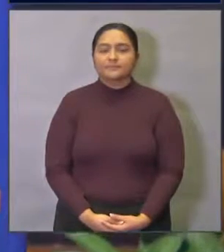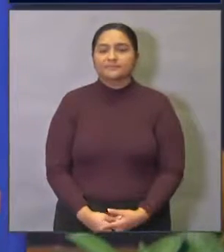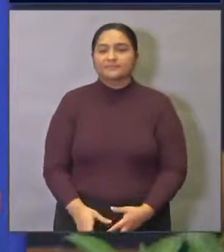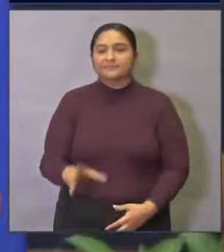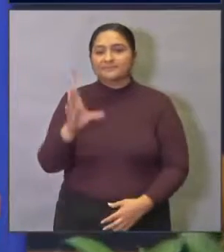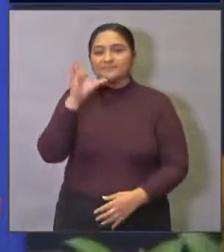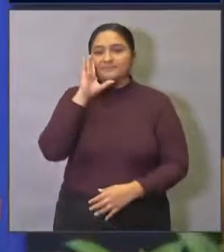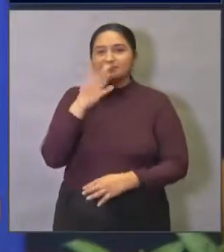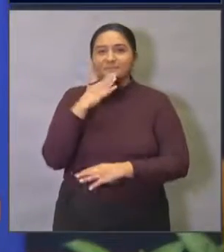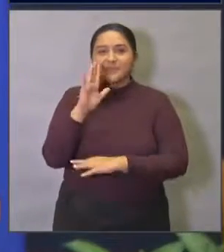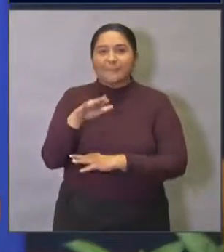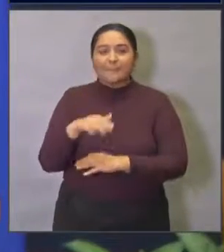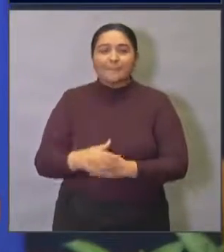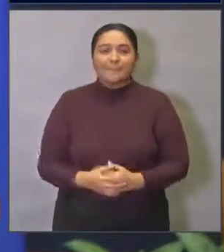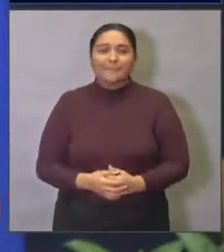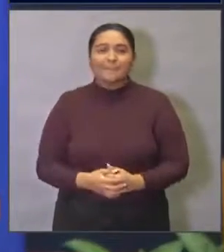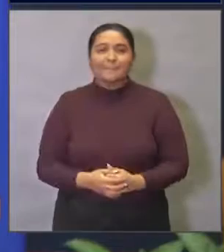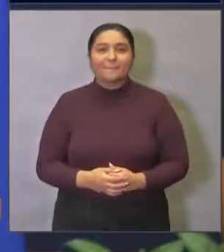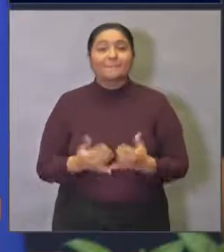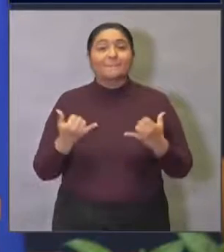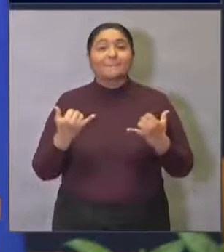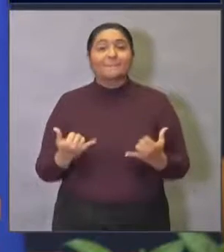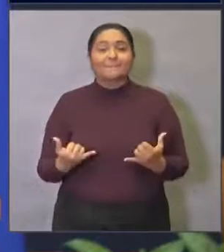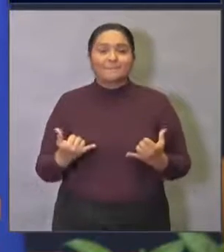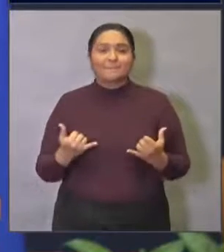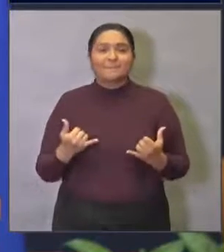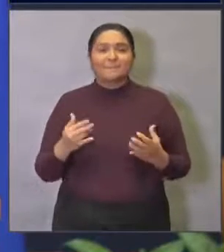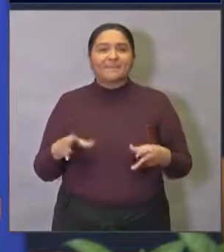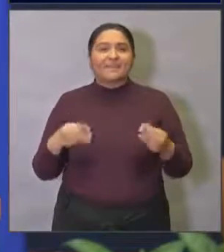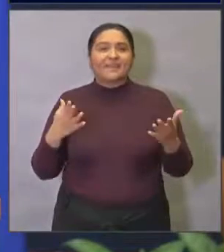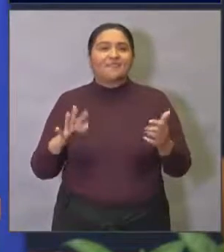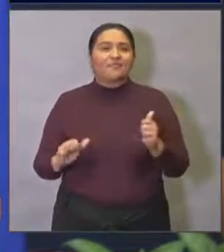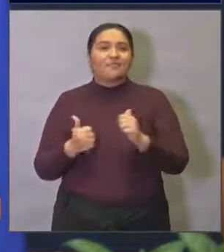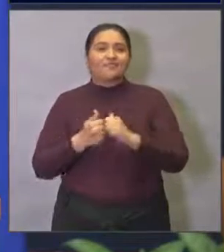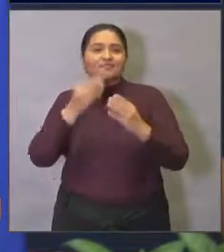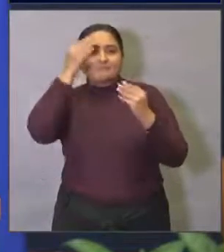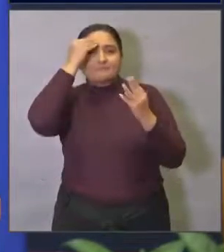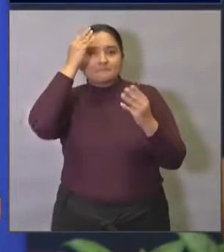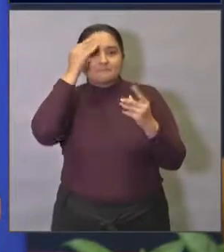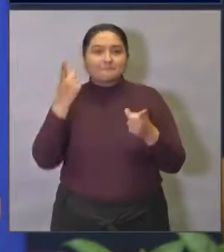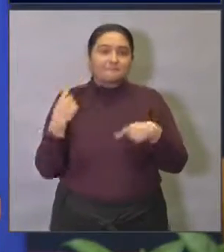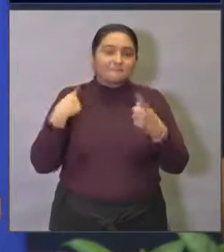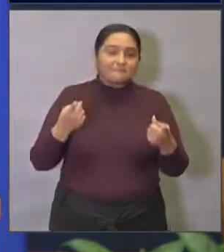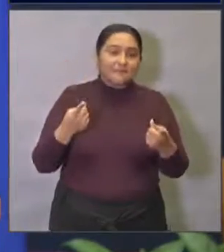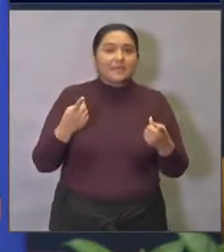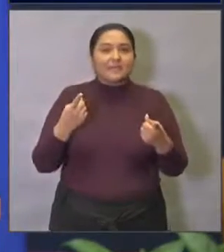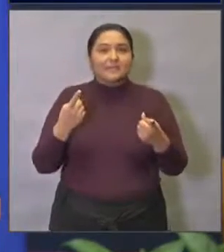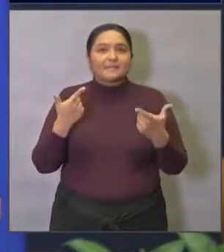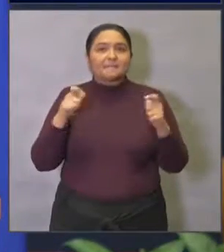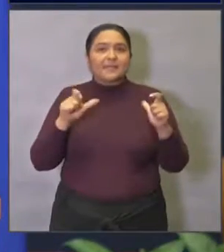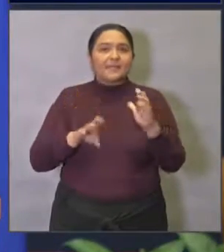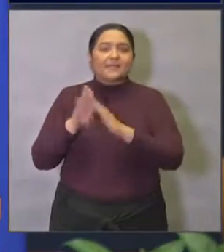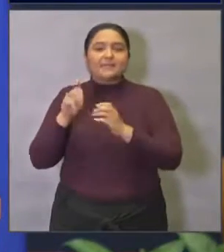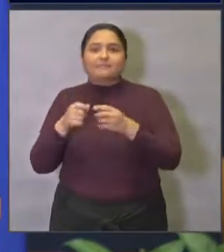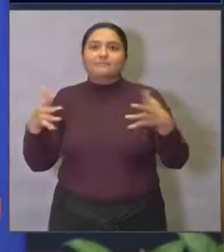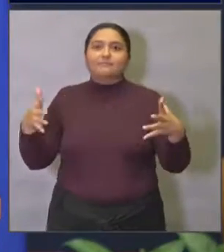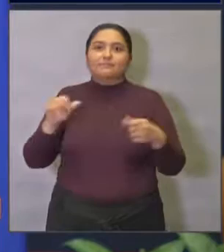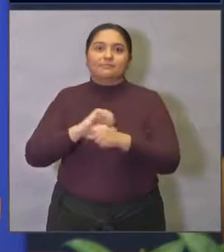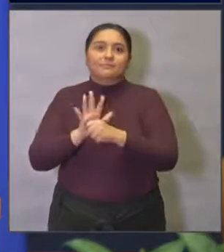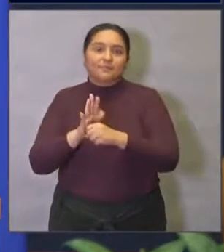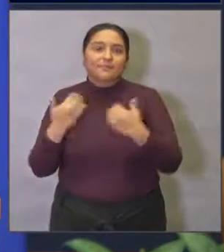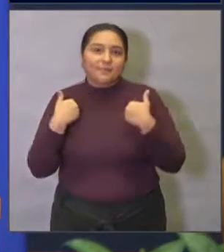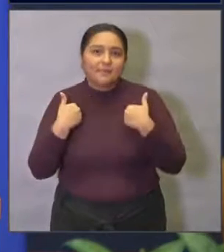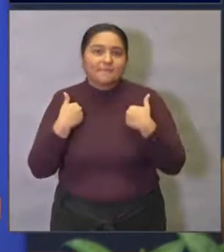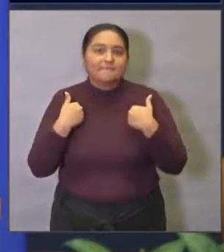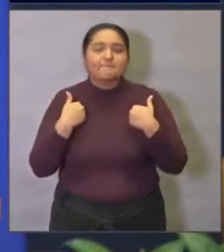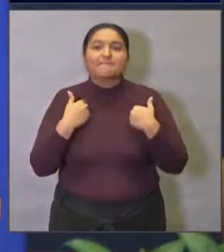Buenas tardes. Hoy les pondremos al día sobre nuestra abrumadora oleada de casos de COVID-19